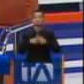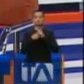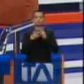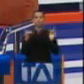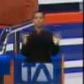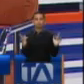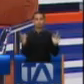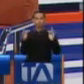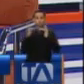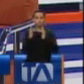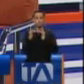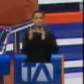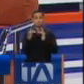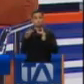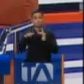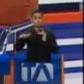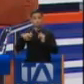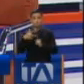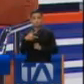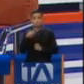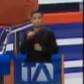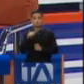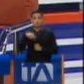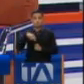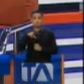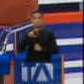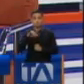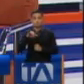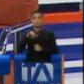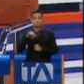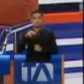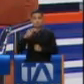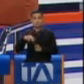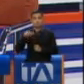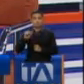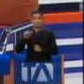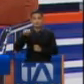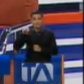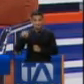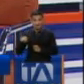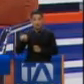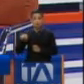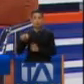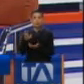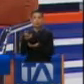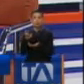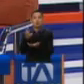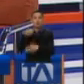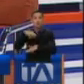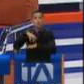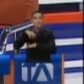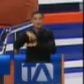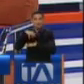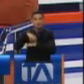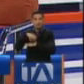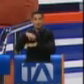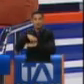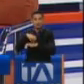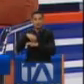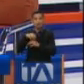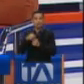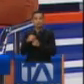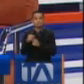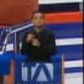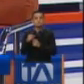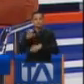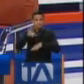puente que une el sector del Chaquiñán en Cumbayá con el centro comercial Escala. La obra se ejecutó con el apoyo de la empresa privada